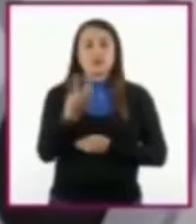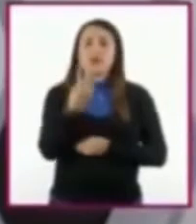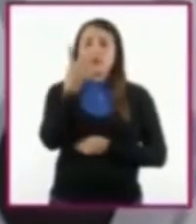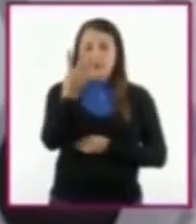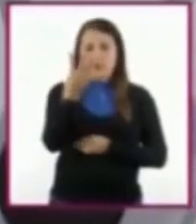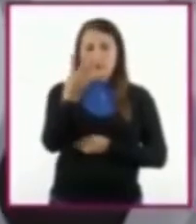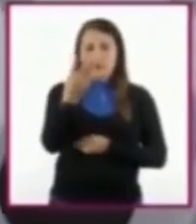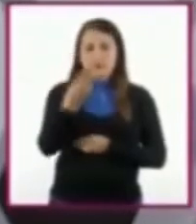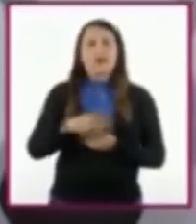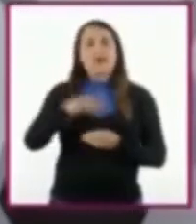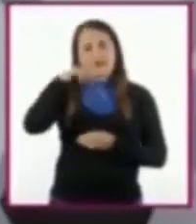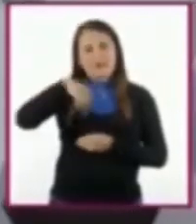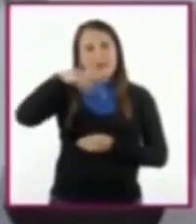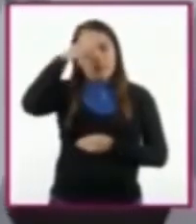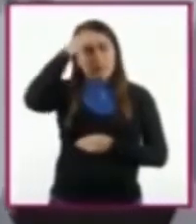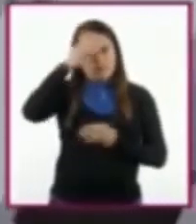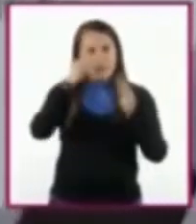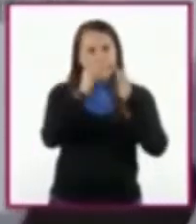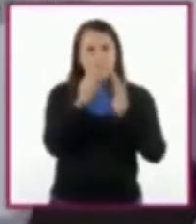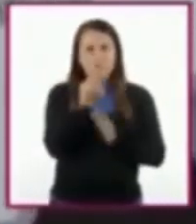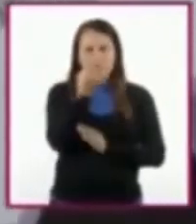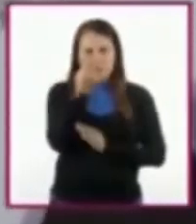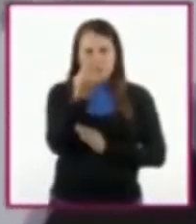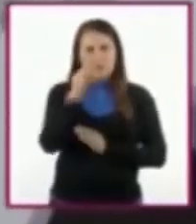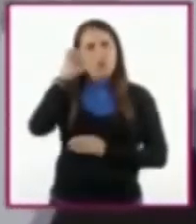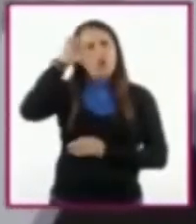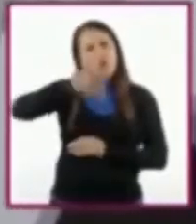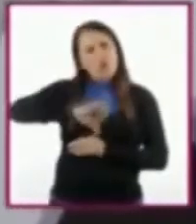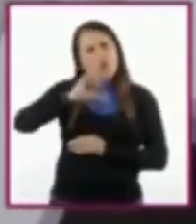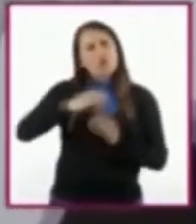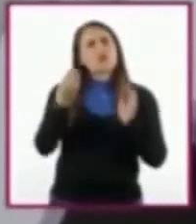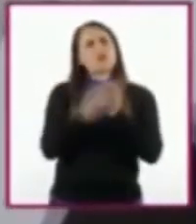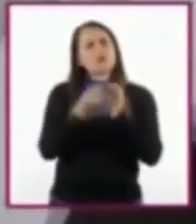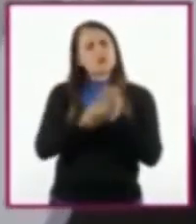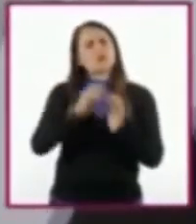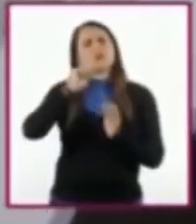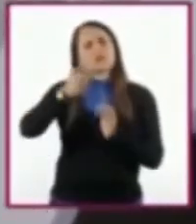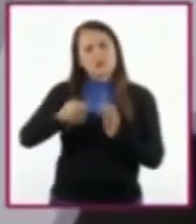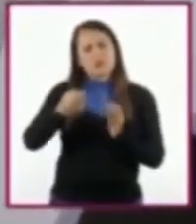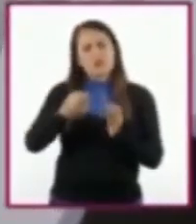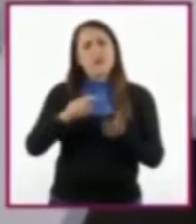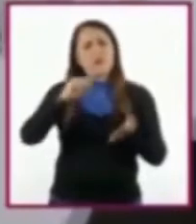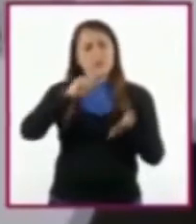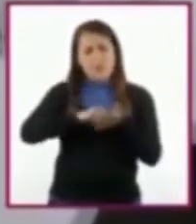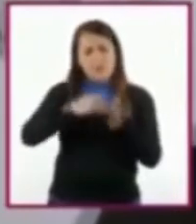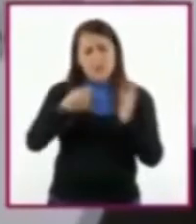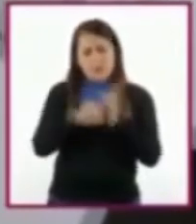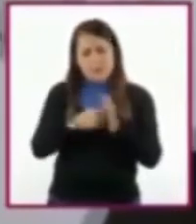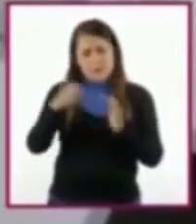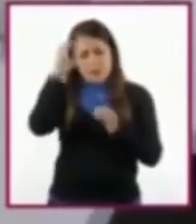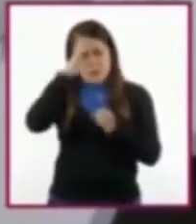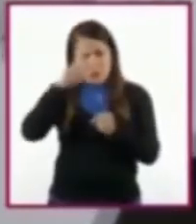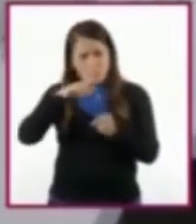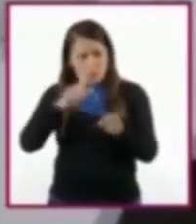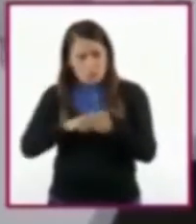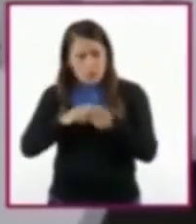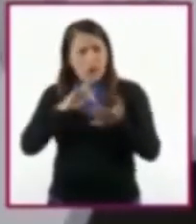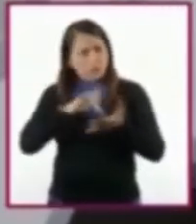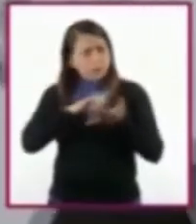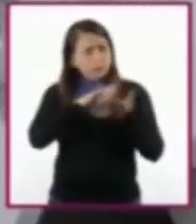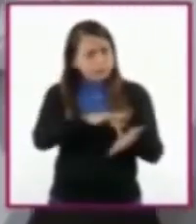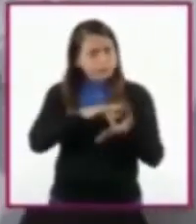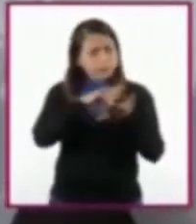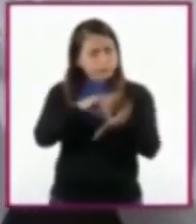la estrategia Aprende en Casa 2. En esta ocasión la sesión es Aportes a la técnica desde la diversidad